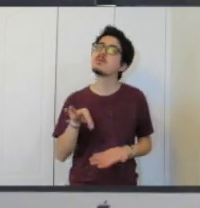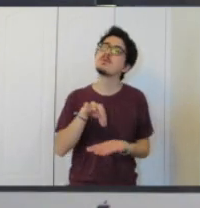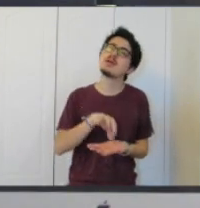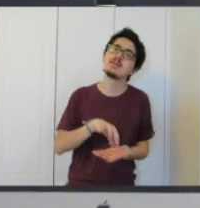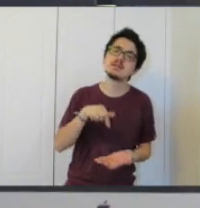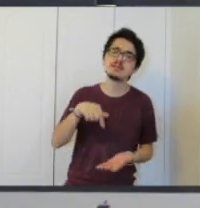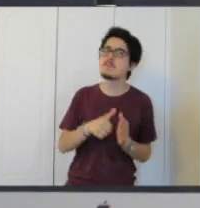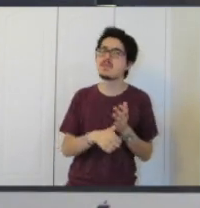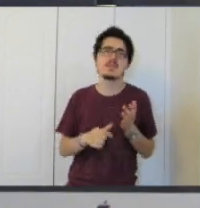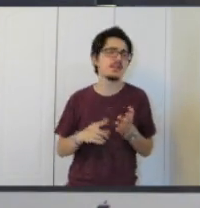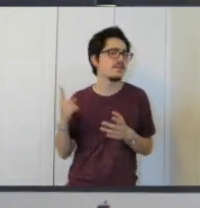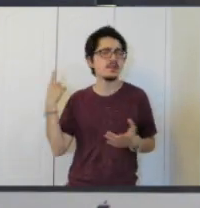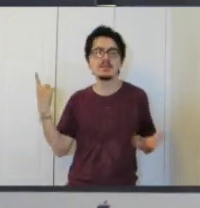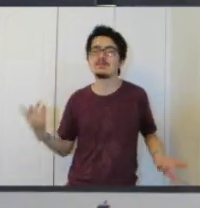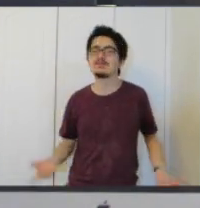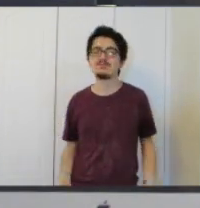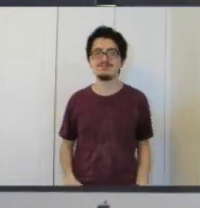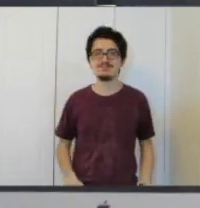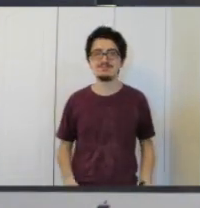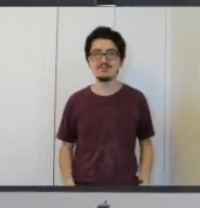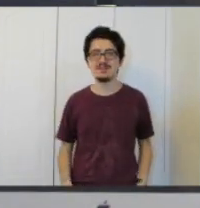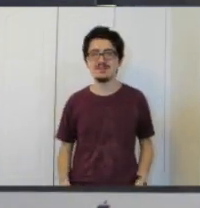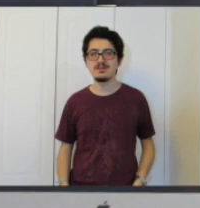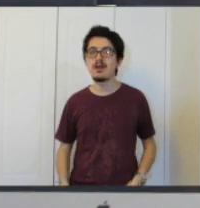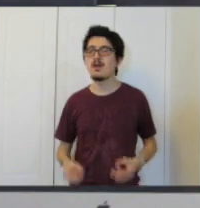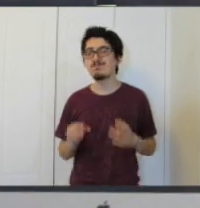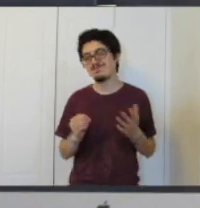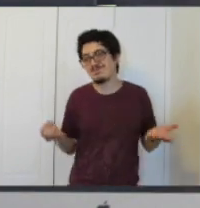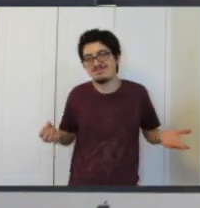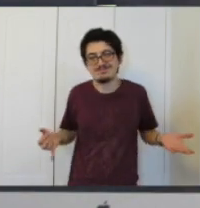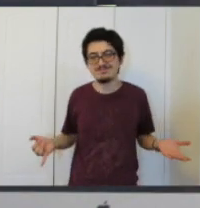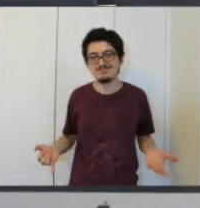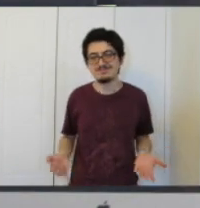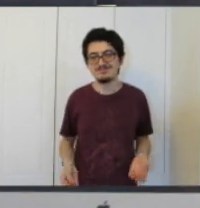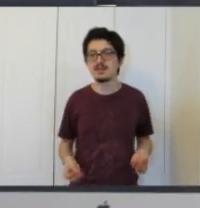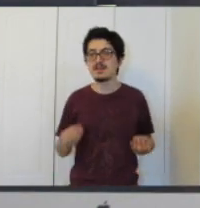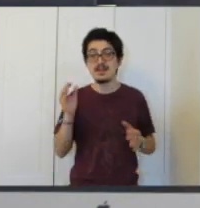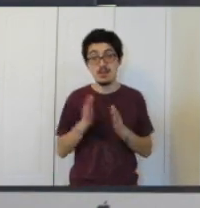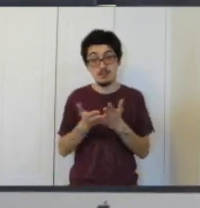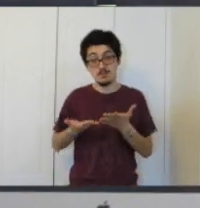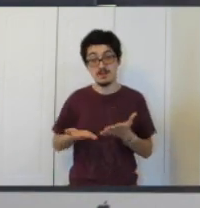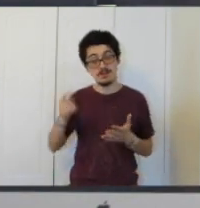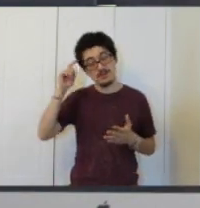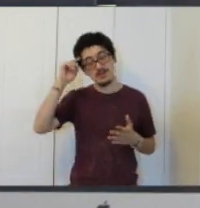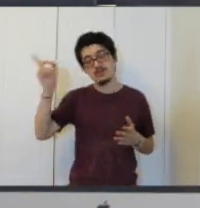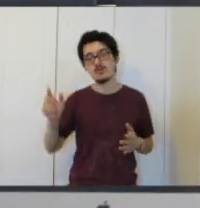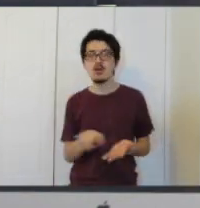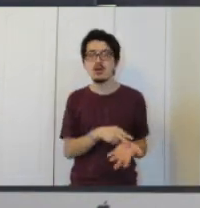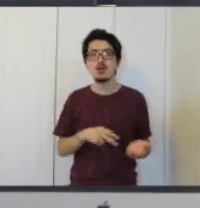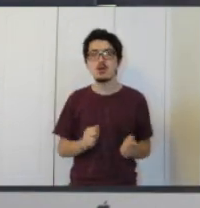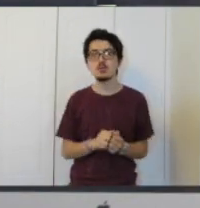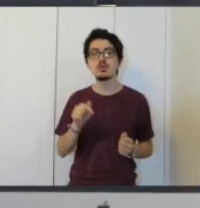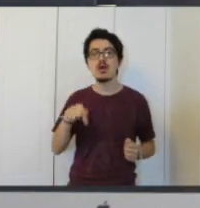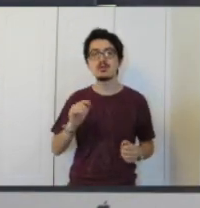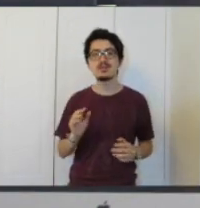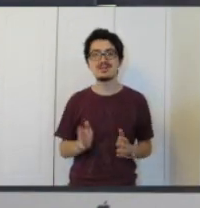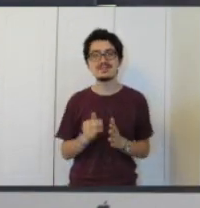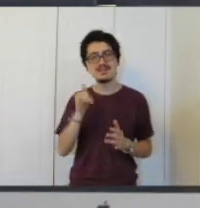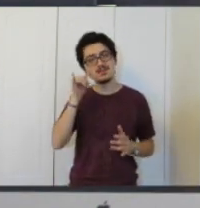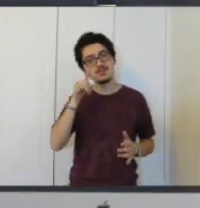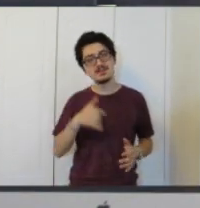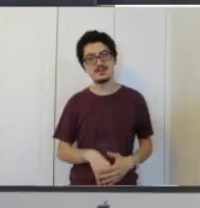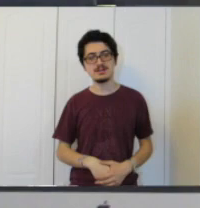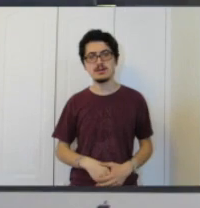de Althea Bestreet se enfrenta a problemas realmente enormes y su némesis, que es